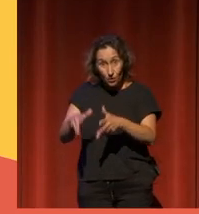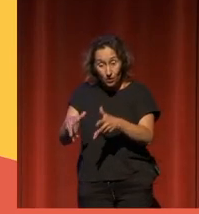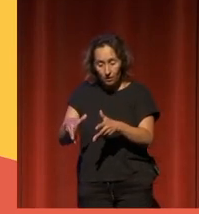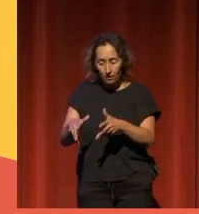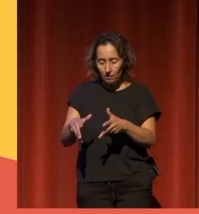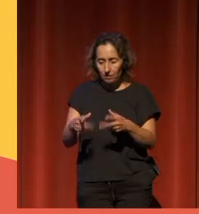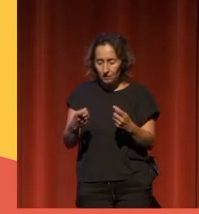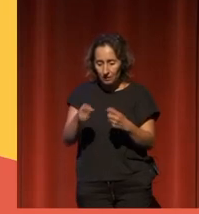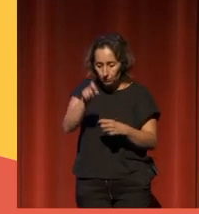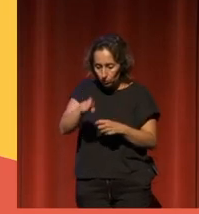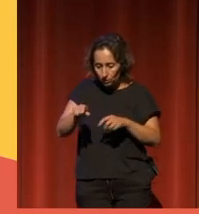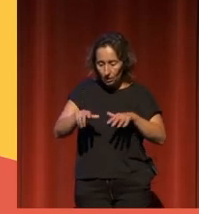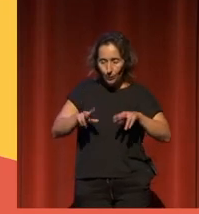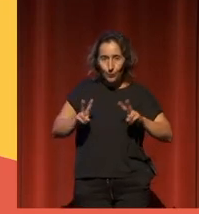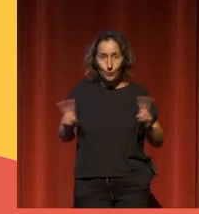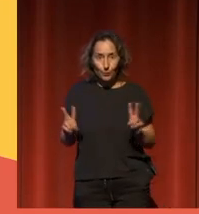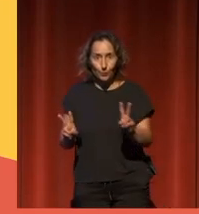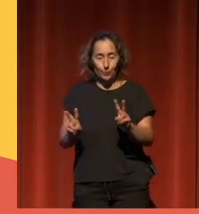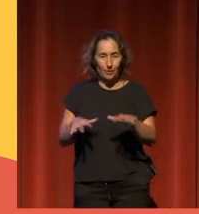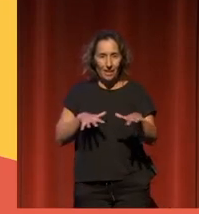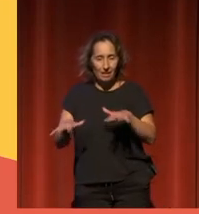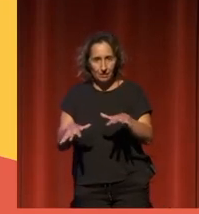activa eh